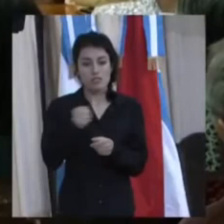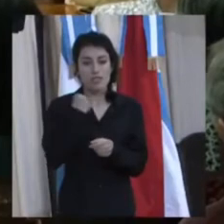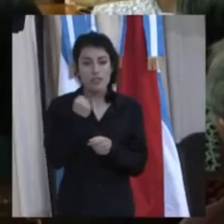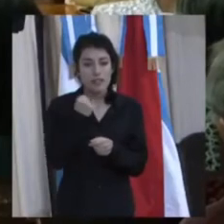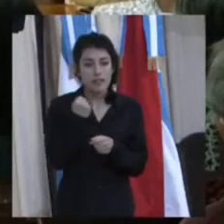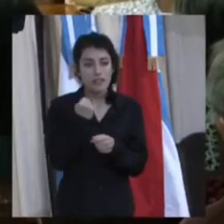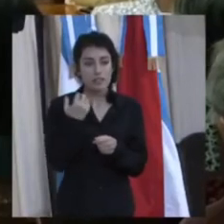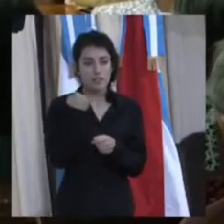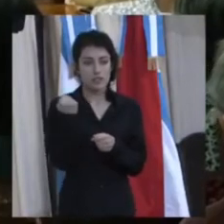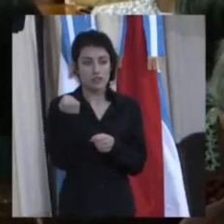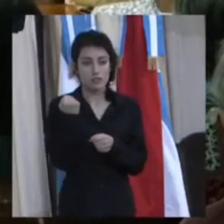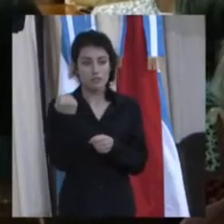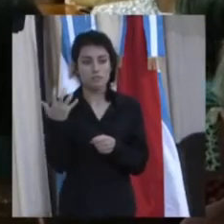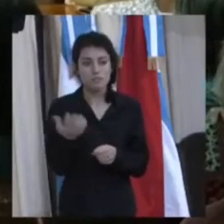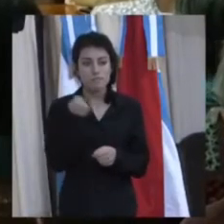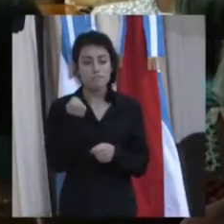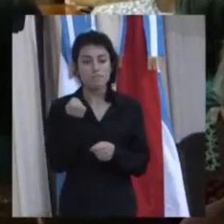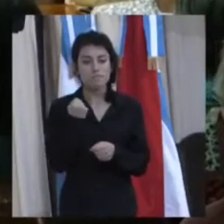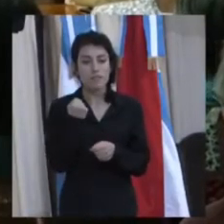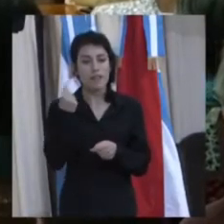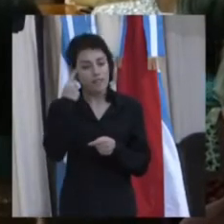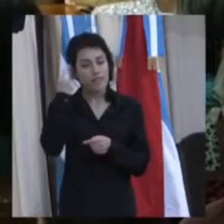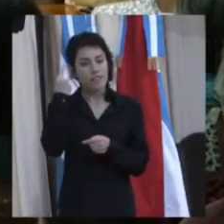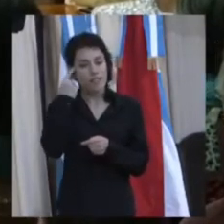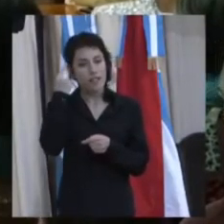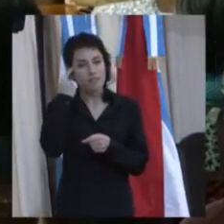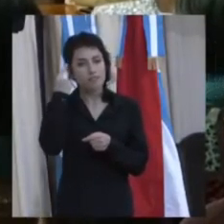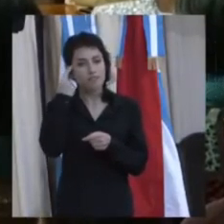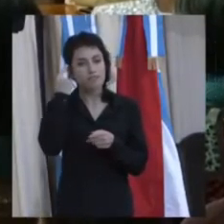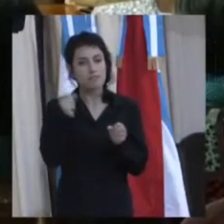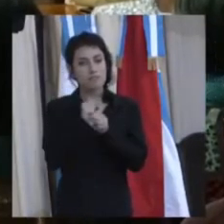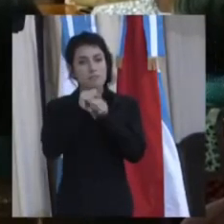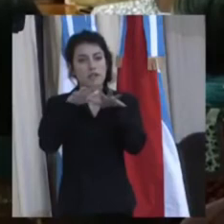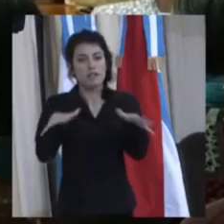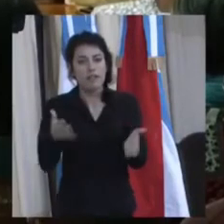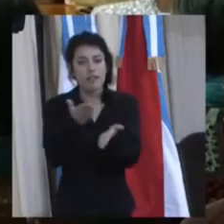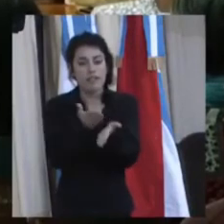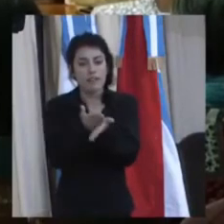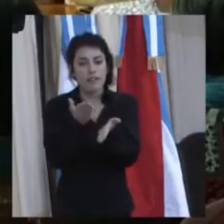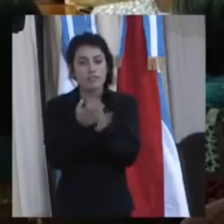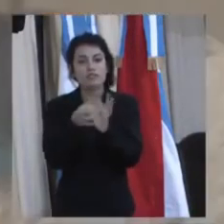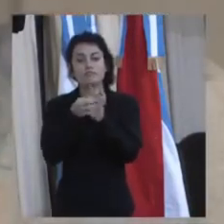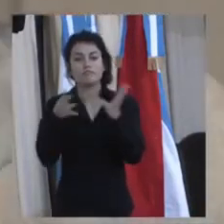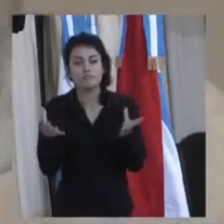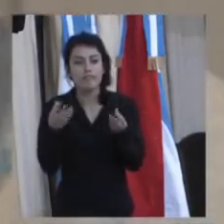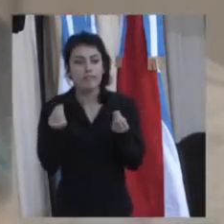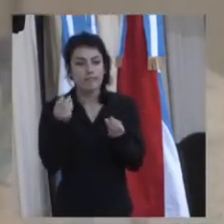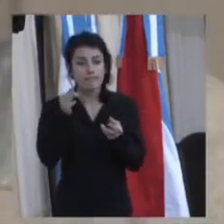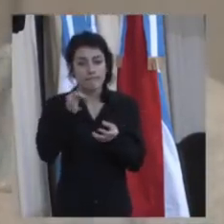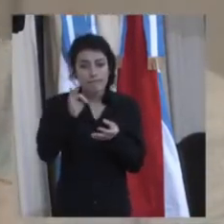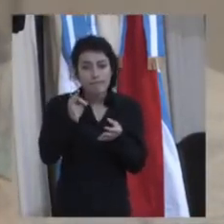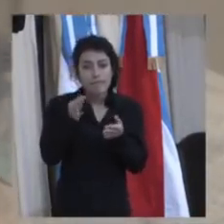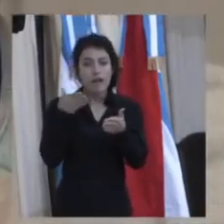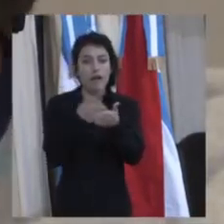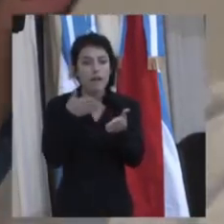siempre apoyaron, ¿no?, cierta idea, digamos, de expansión de los derechos en clave liberal, sabiendo de sus